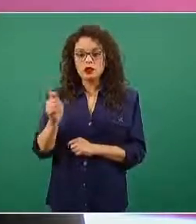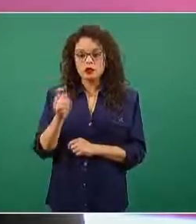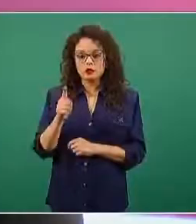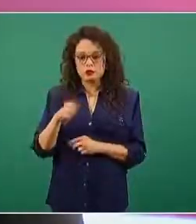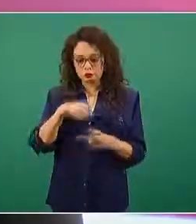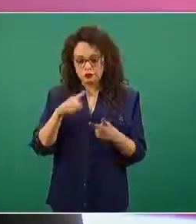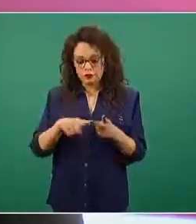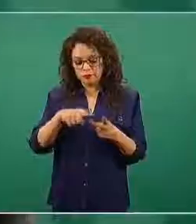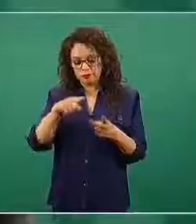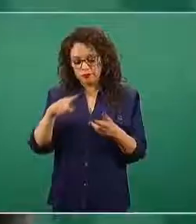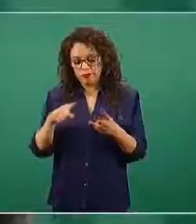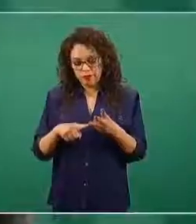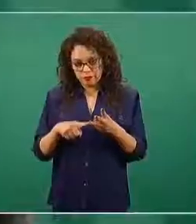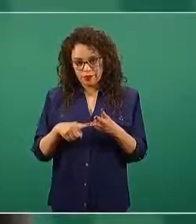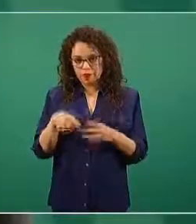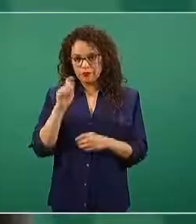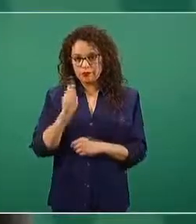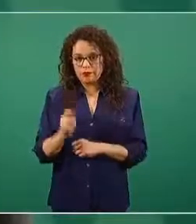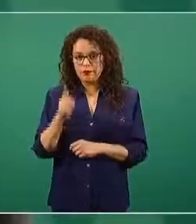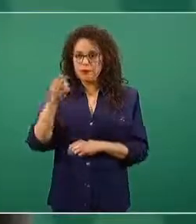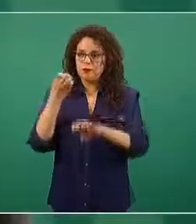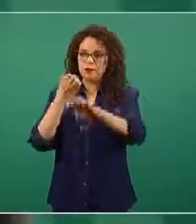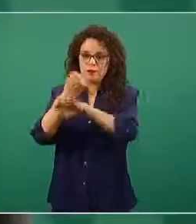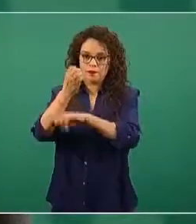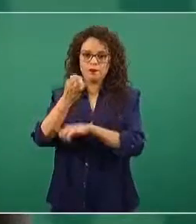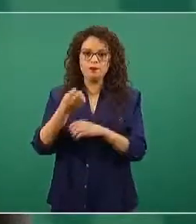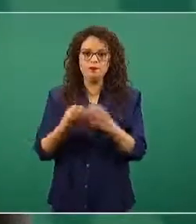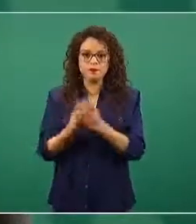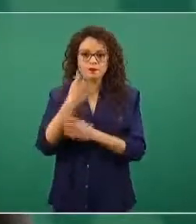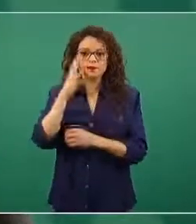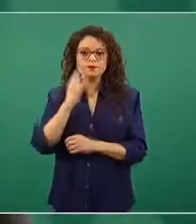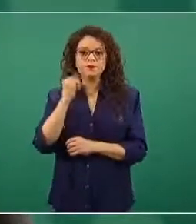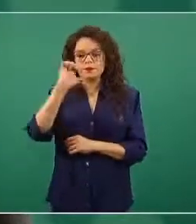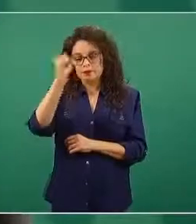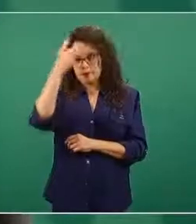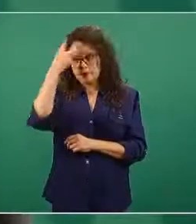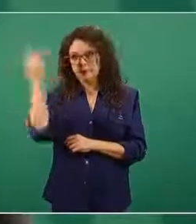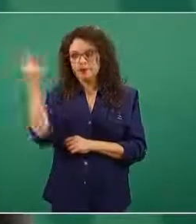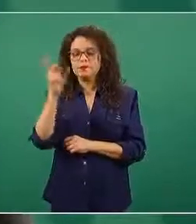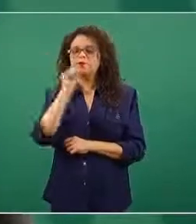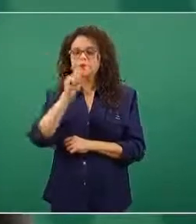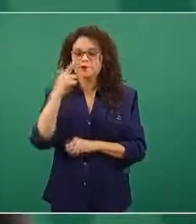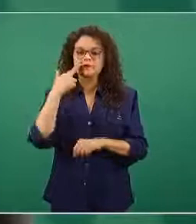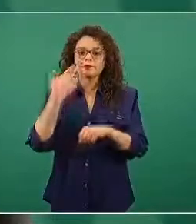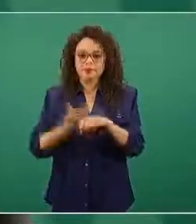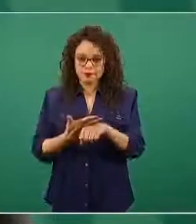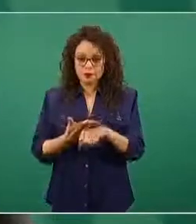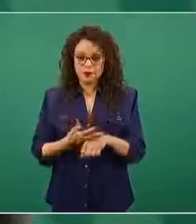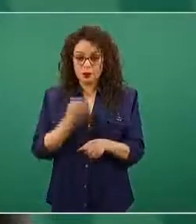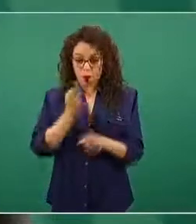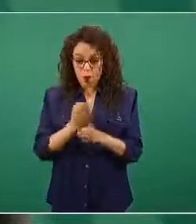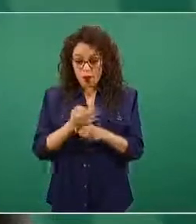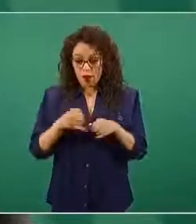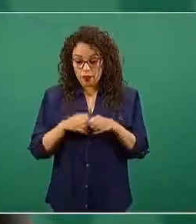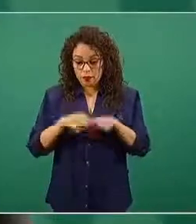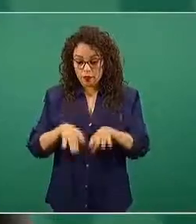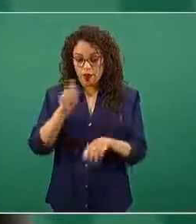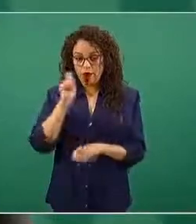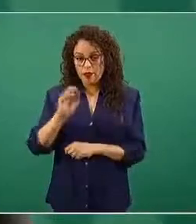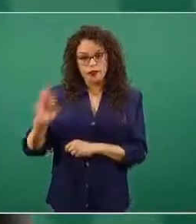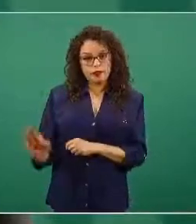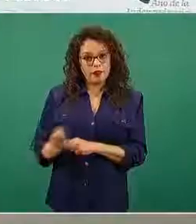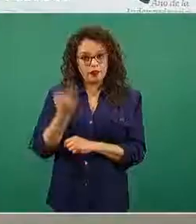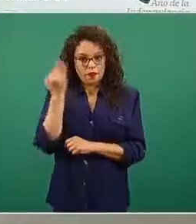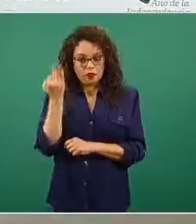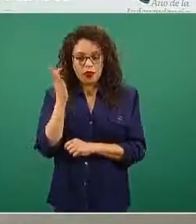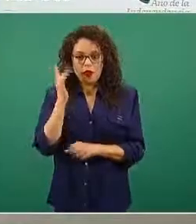encuentran a cargo de los estados de Nuevo León y de San Luis Potosí. De la información que nosotros tenemos a nivel federal, se han